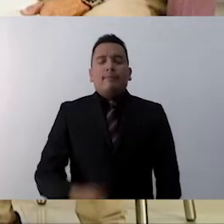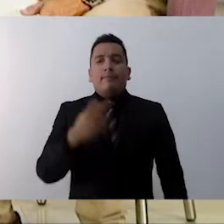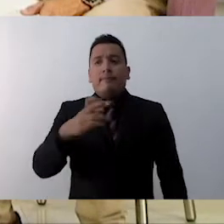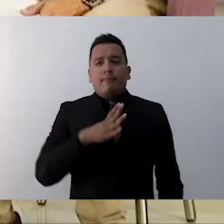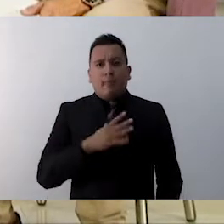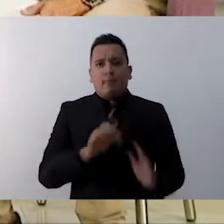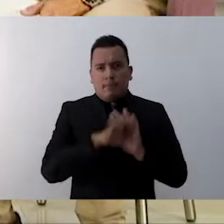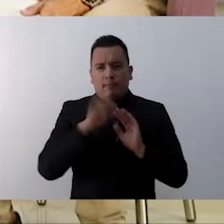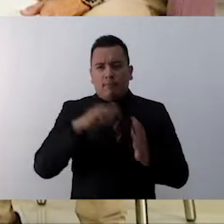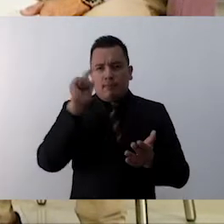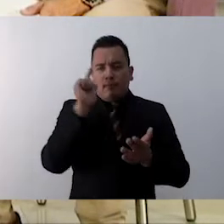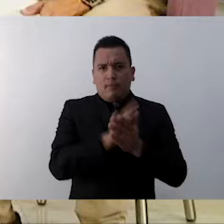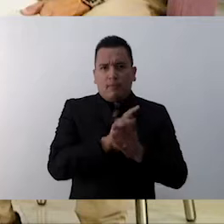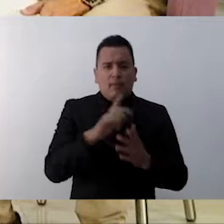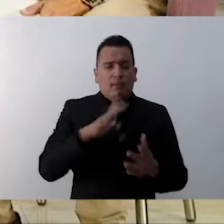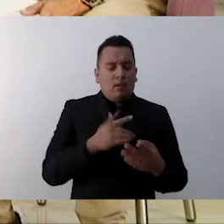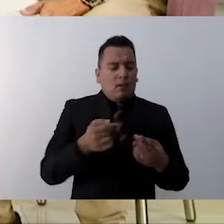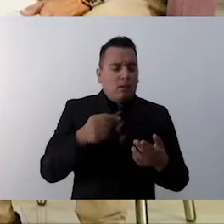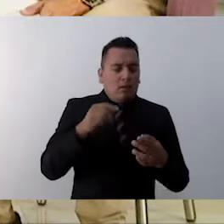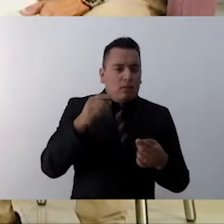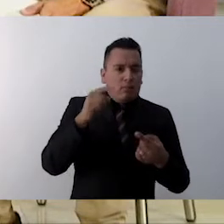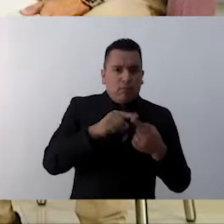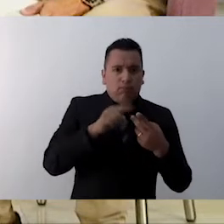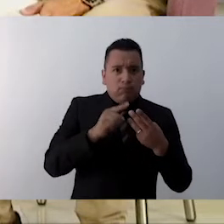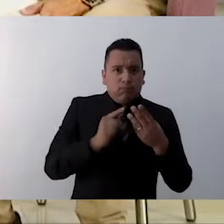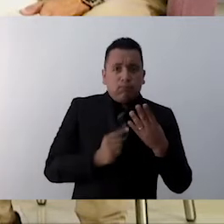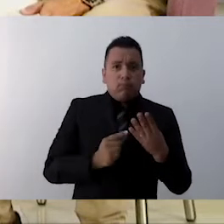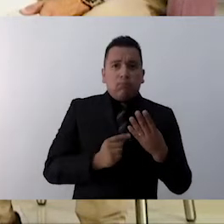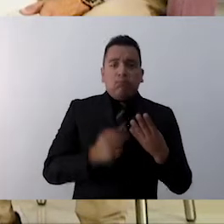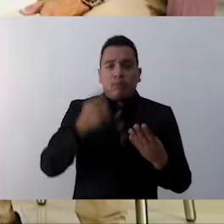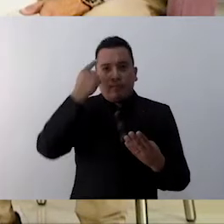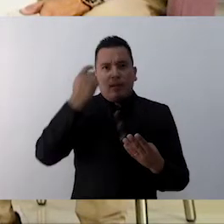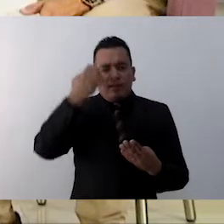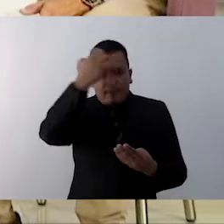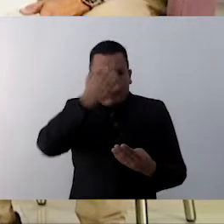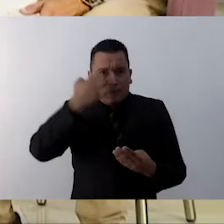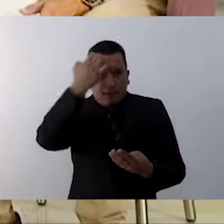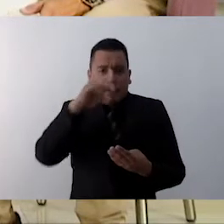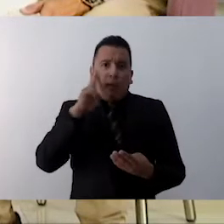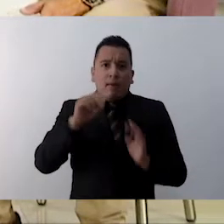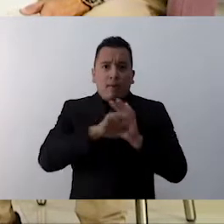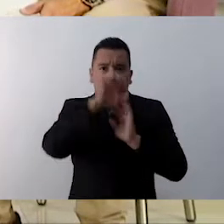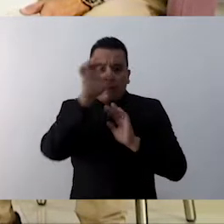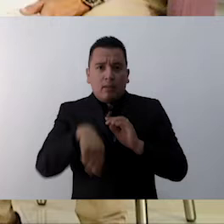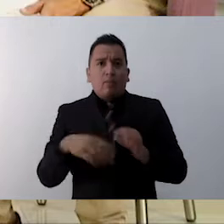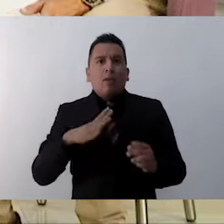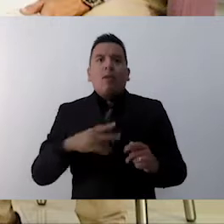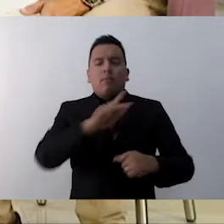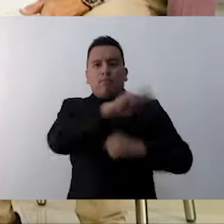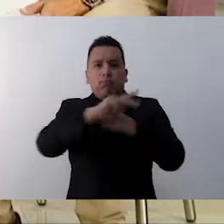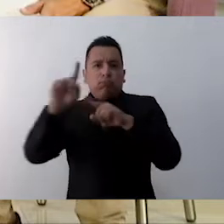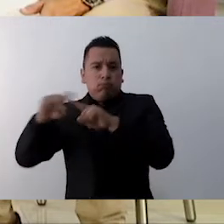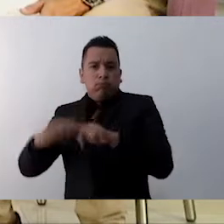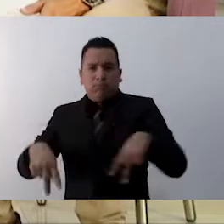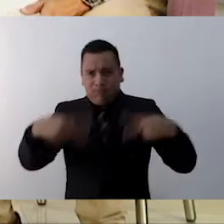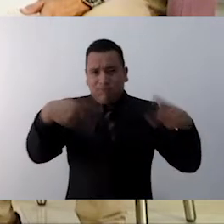hay cláusulas democráticas prácticamente en todos los instrumentos, digamos, de comercio internacional, en las relaciones entre